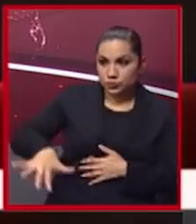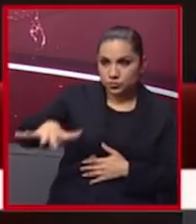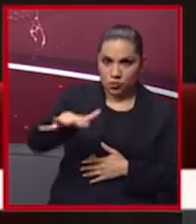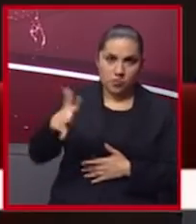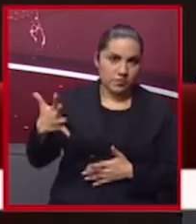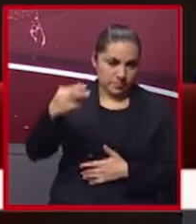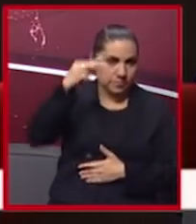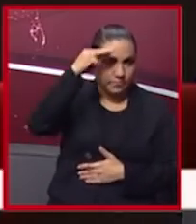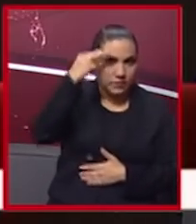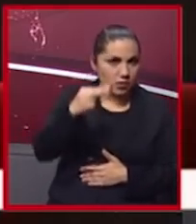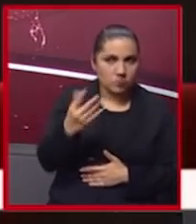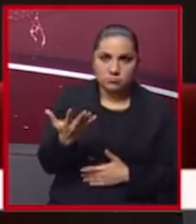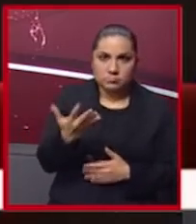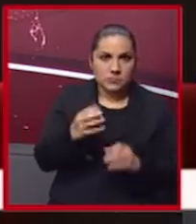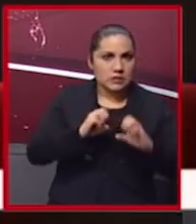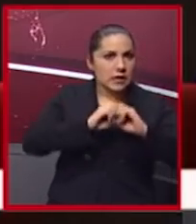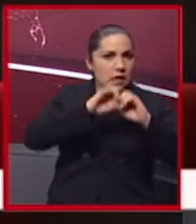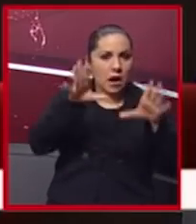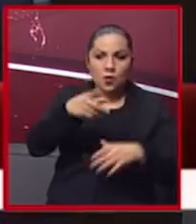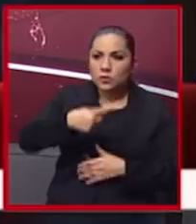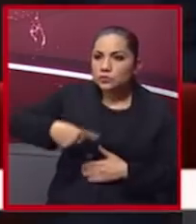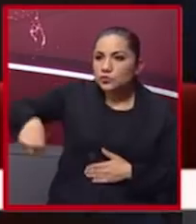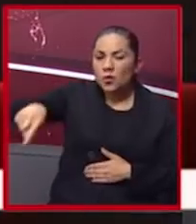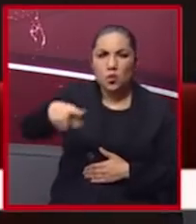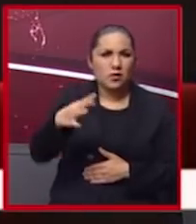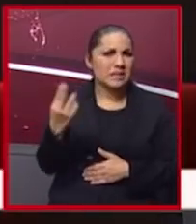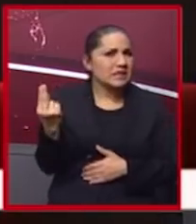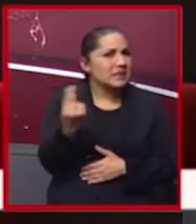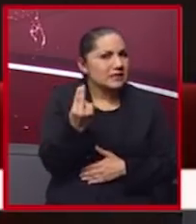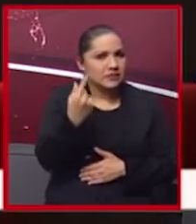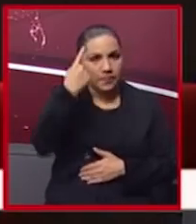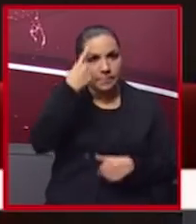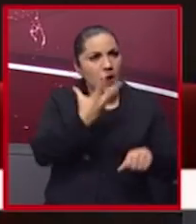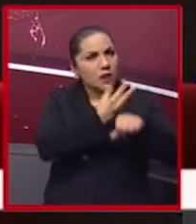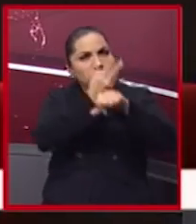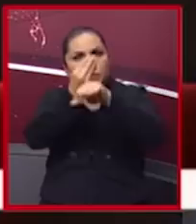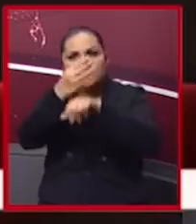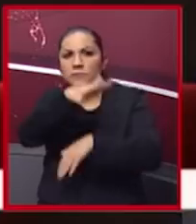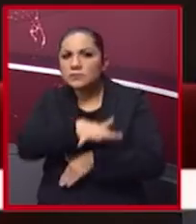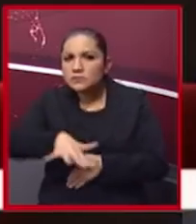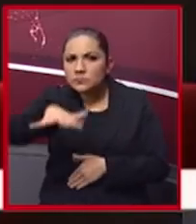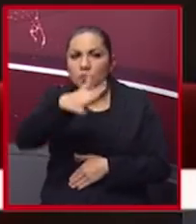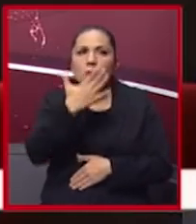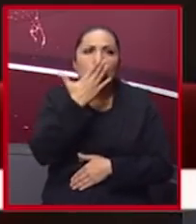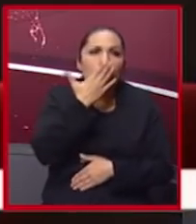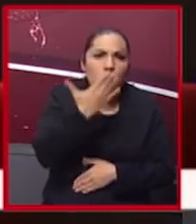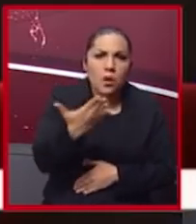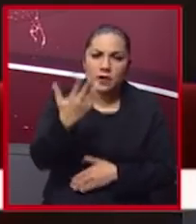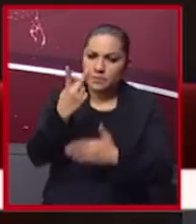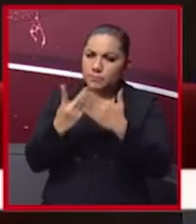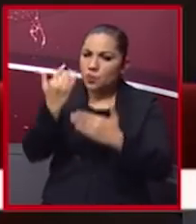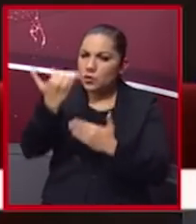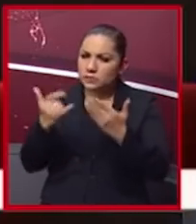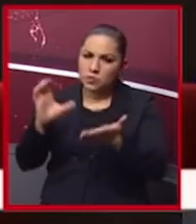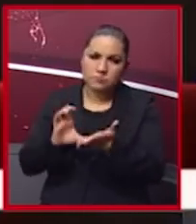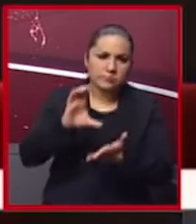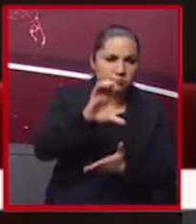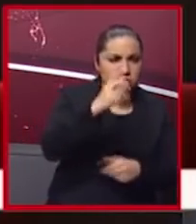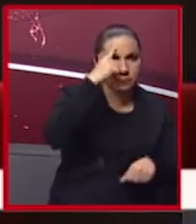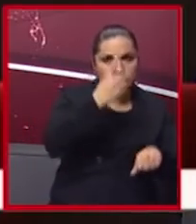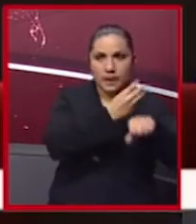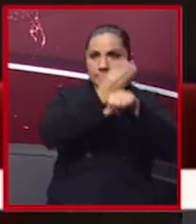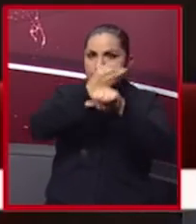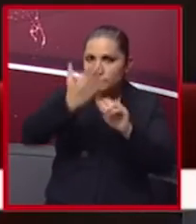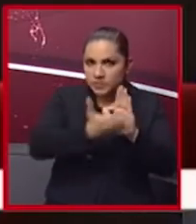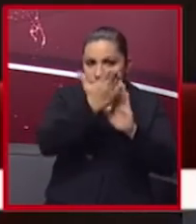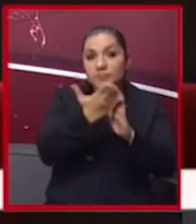necesidad enorme que tenemos de tener una mejor infraestructura pública, mejores proyectos de inversión. En los programas sociales, ustedes los